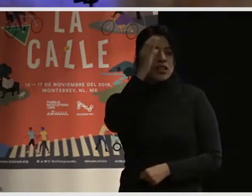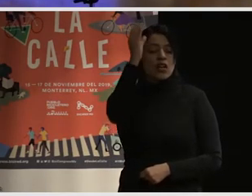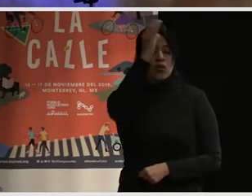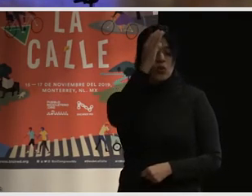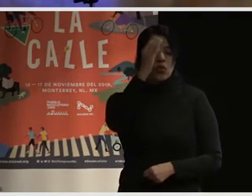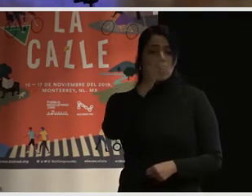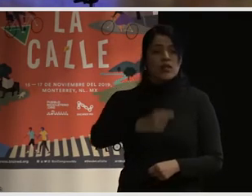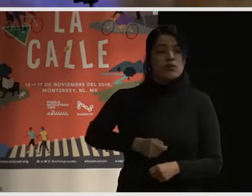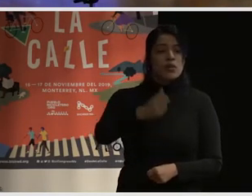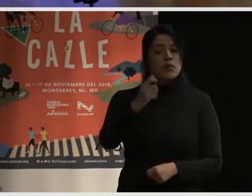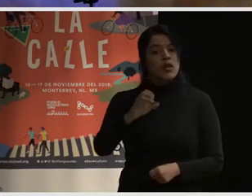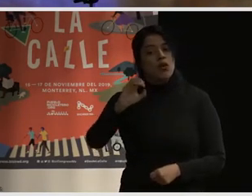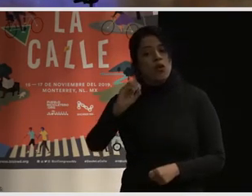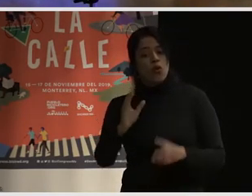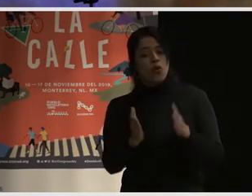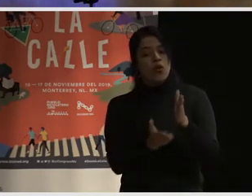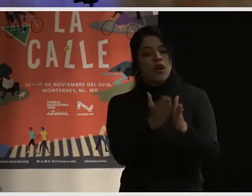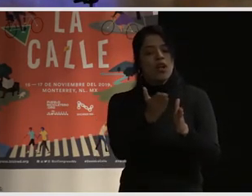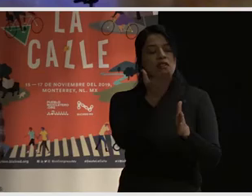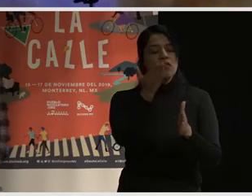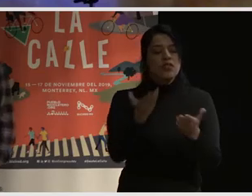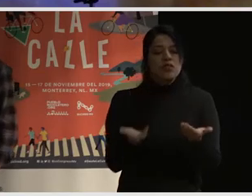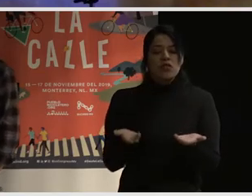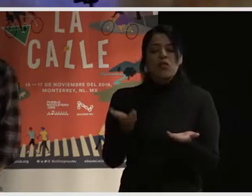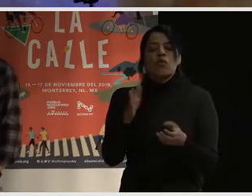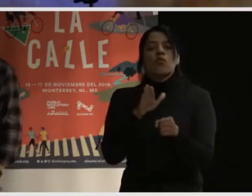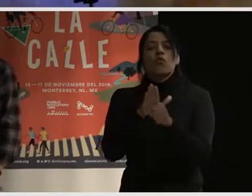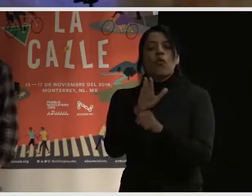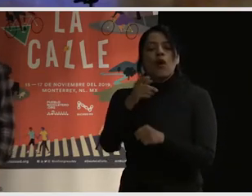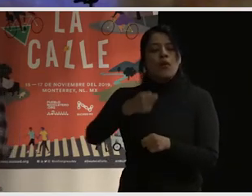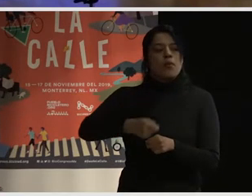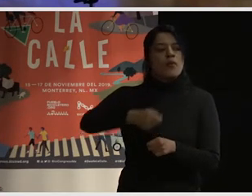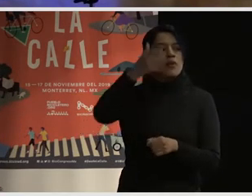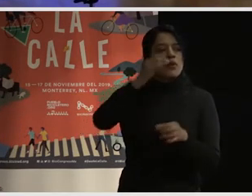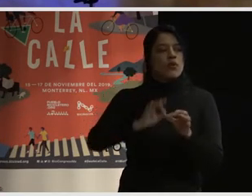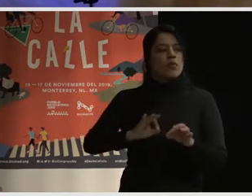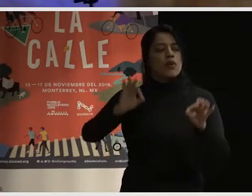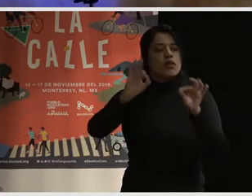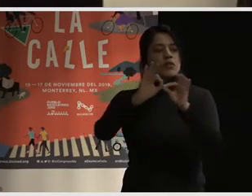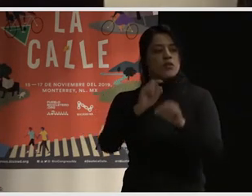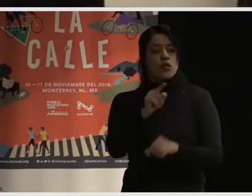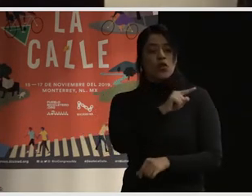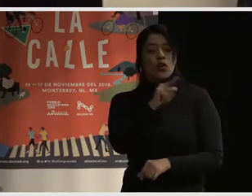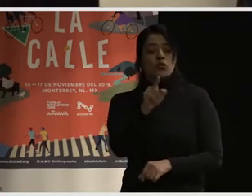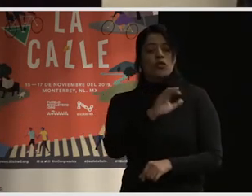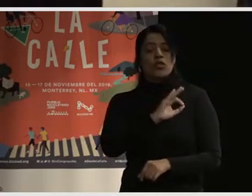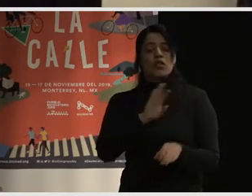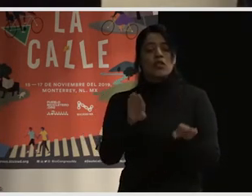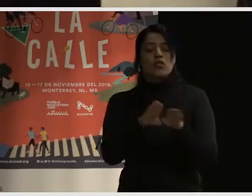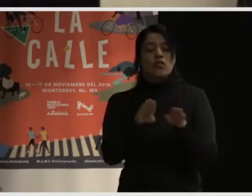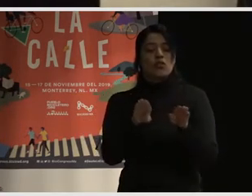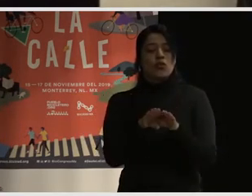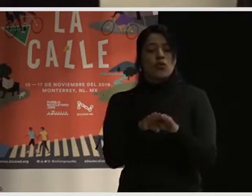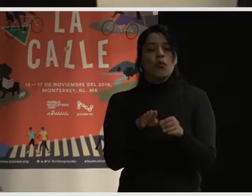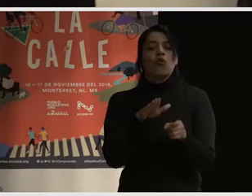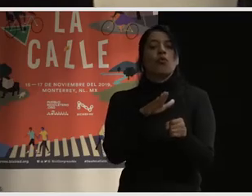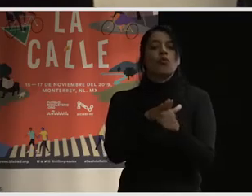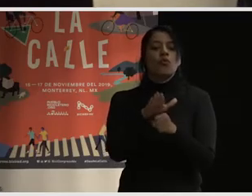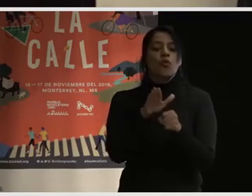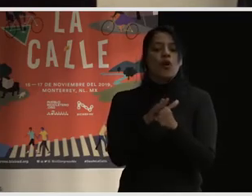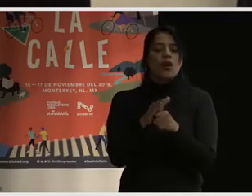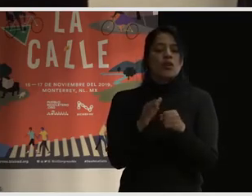entonces desde ustedes de cómo kobe cómo pueden o cómo cuáles son las